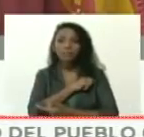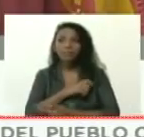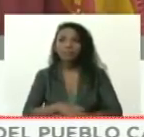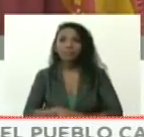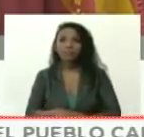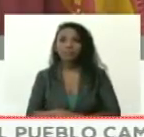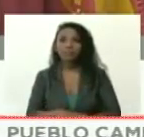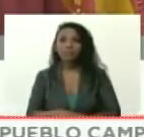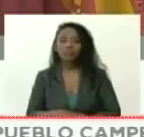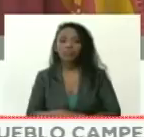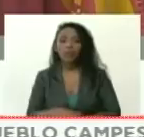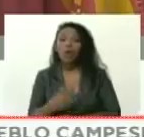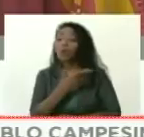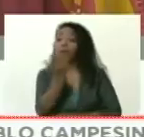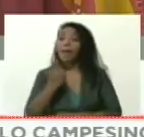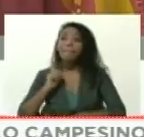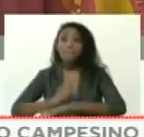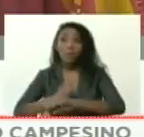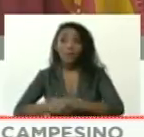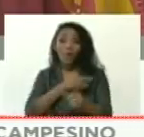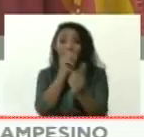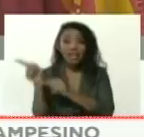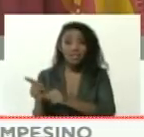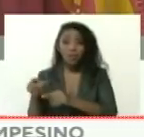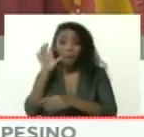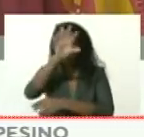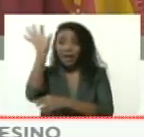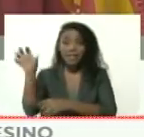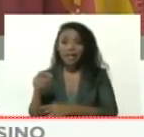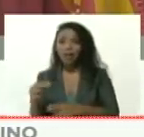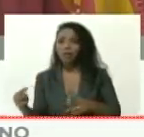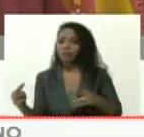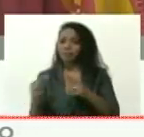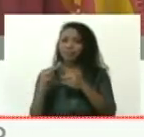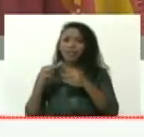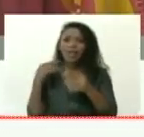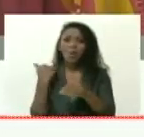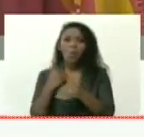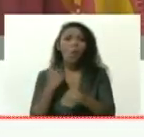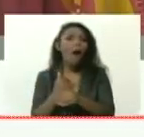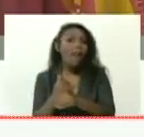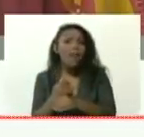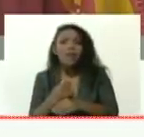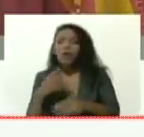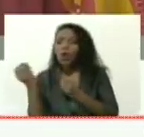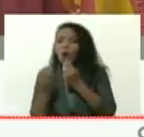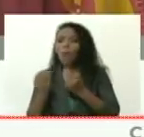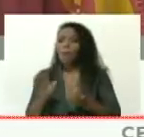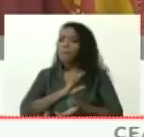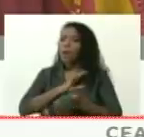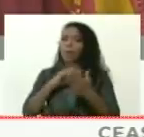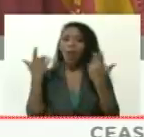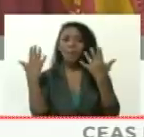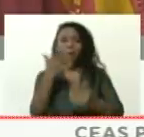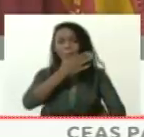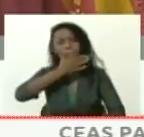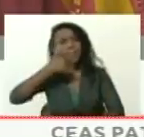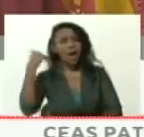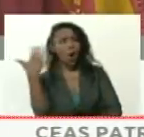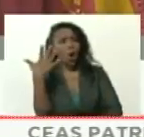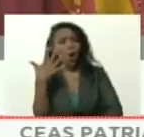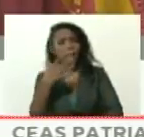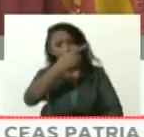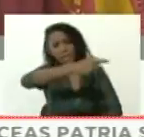ustedes. Por el momento aquellos países se encuentran en las mejores manos. Y solo temo que estas manos resulten